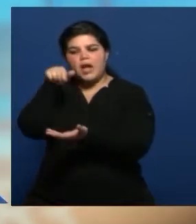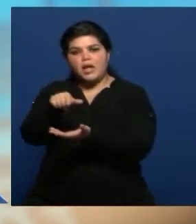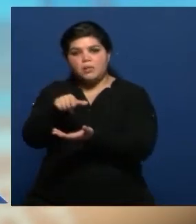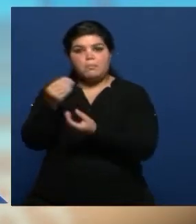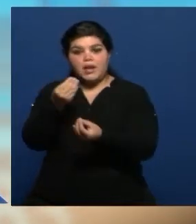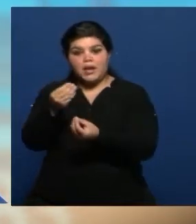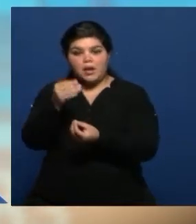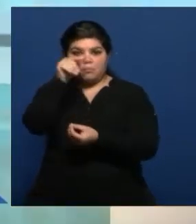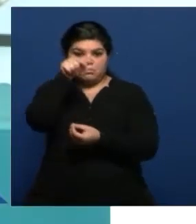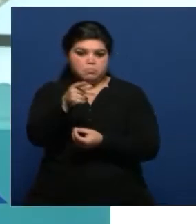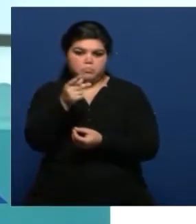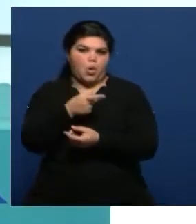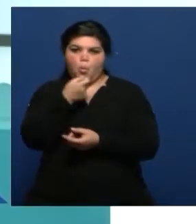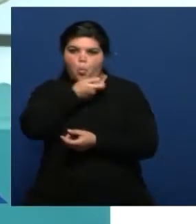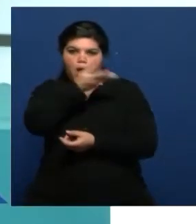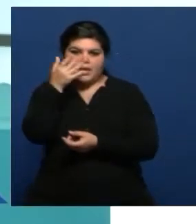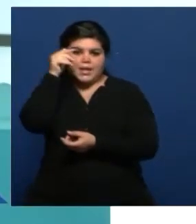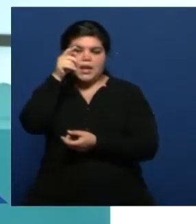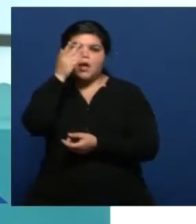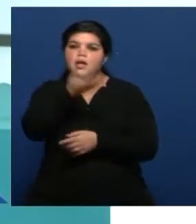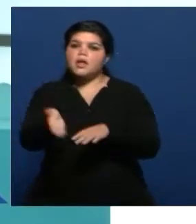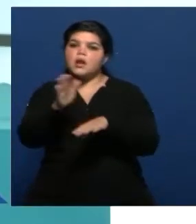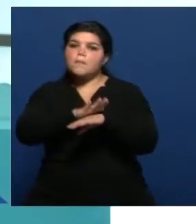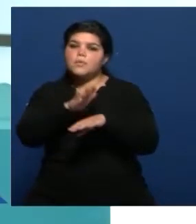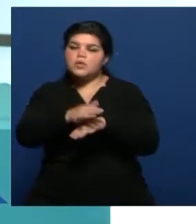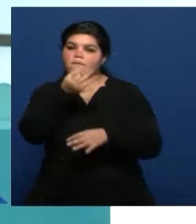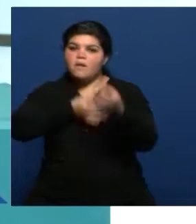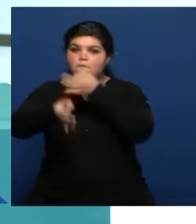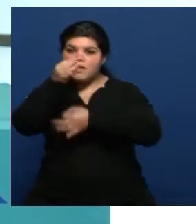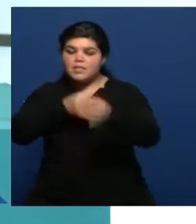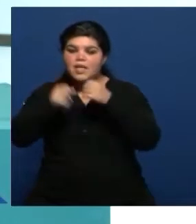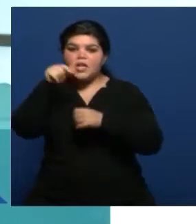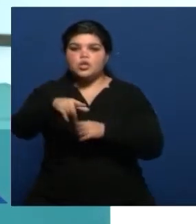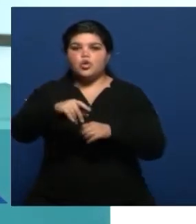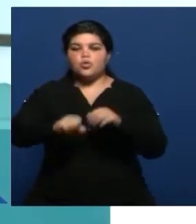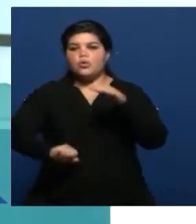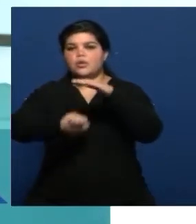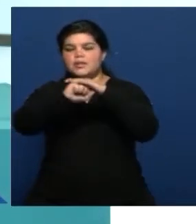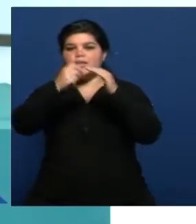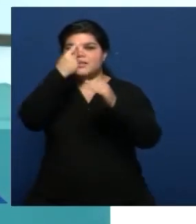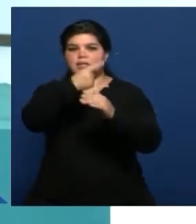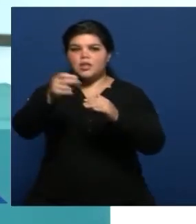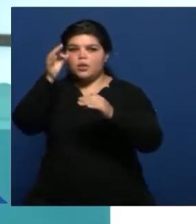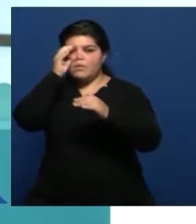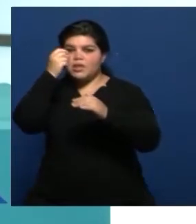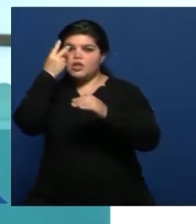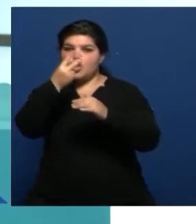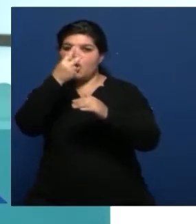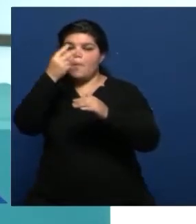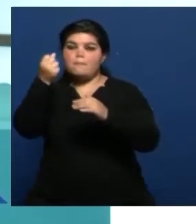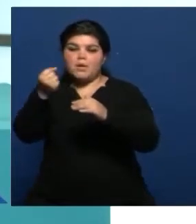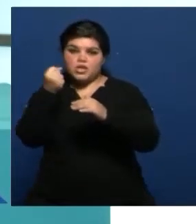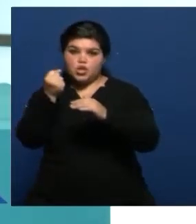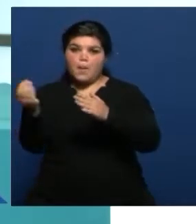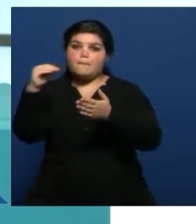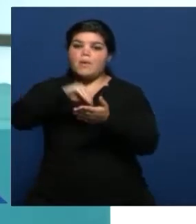el estacionero de servicio, es decir, todo aquel que comercialice garrafa, la venda a 122 pesos más el impuesto, más